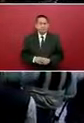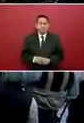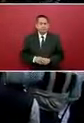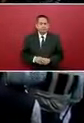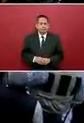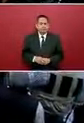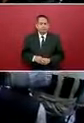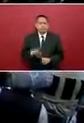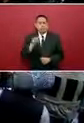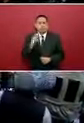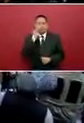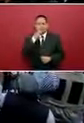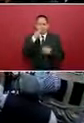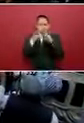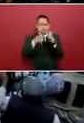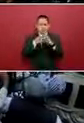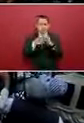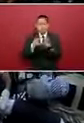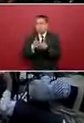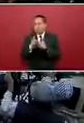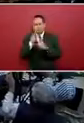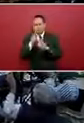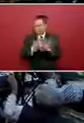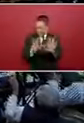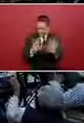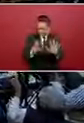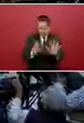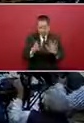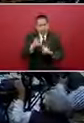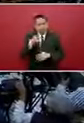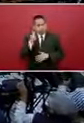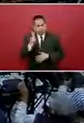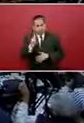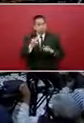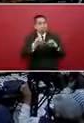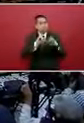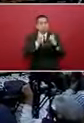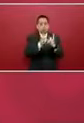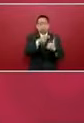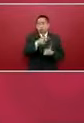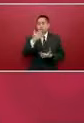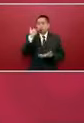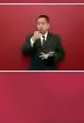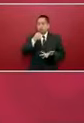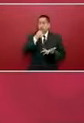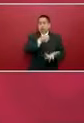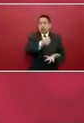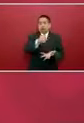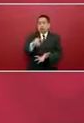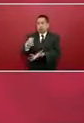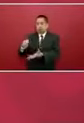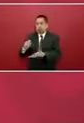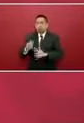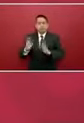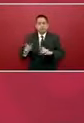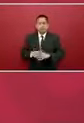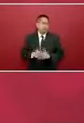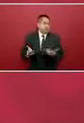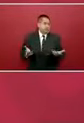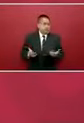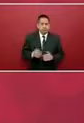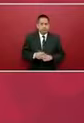Sí, no quiero hablar de eso, de partidos y demás, pero sí organizaciones que recibían recursos. Bueno,